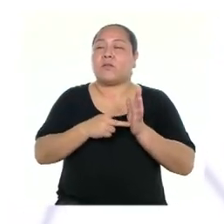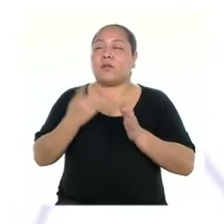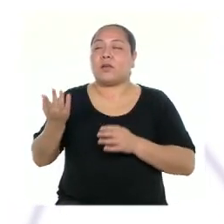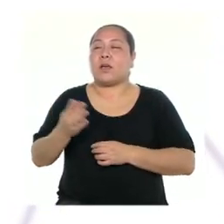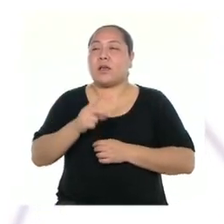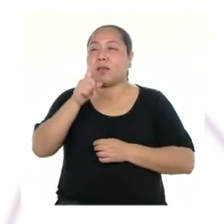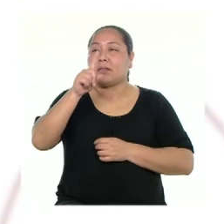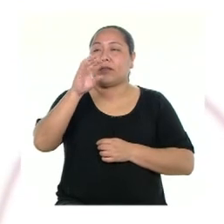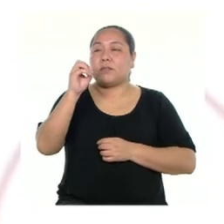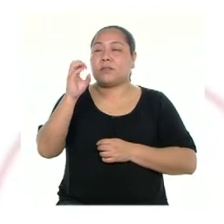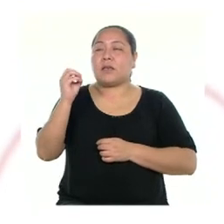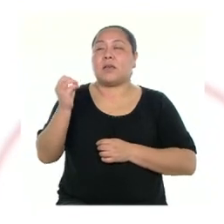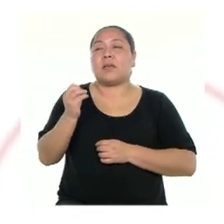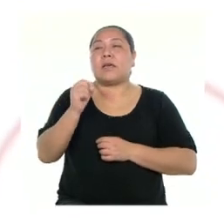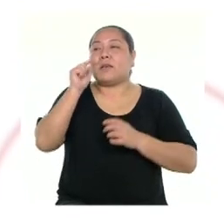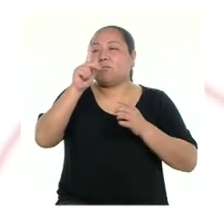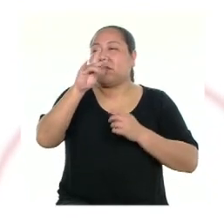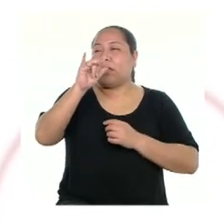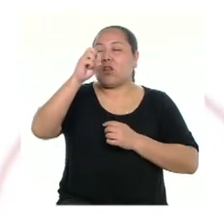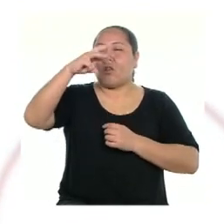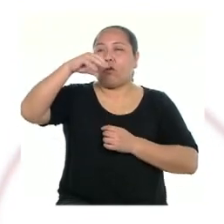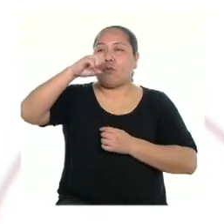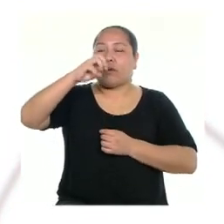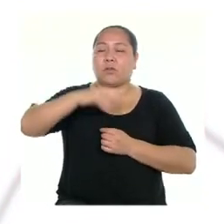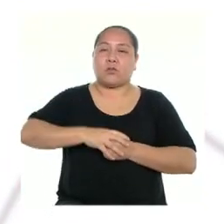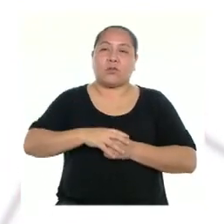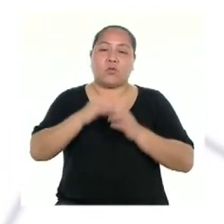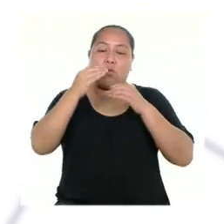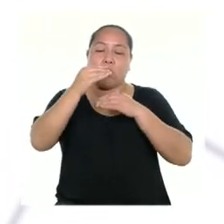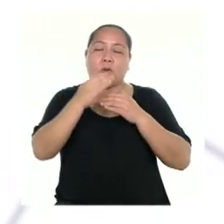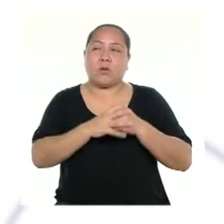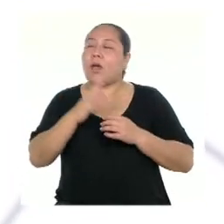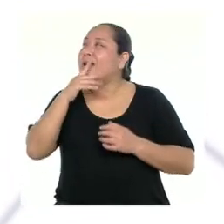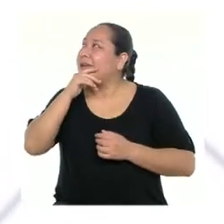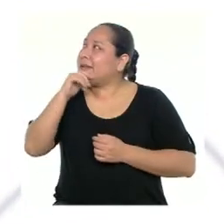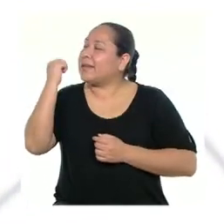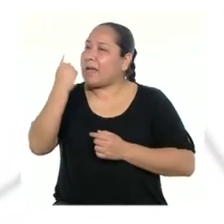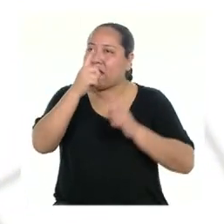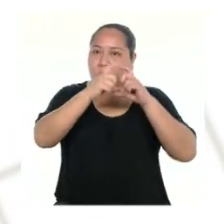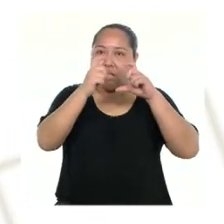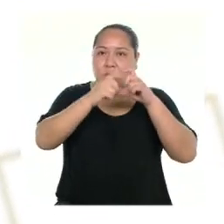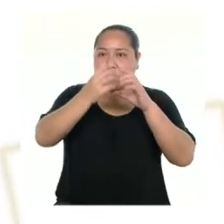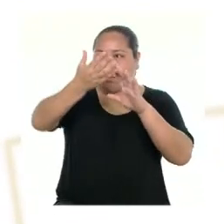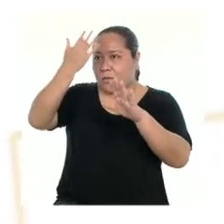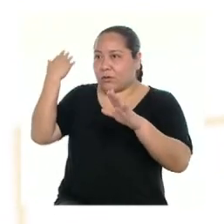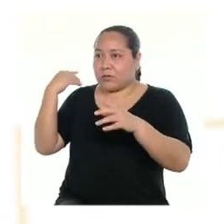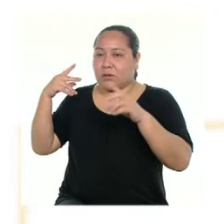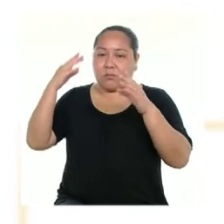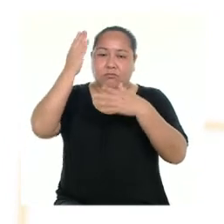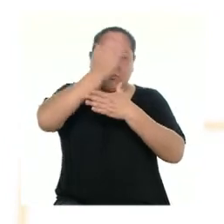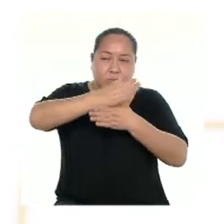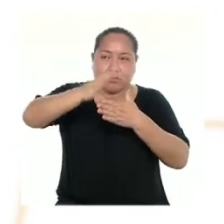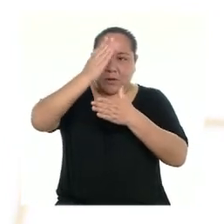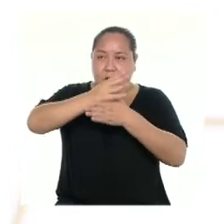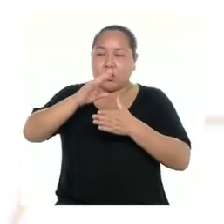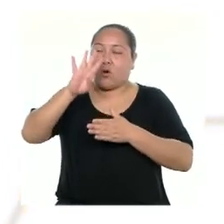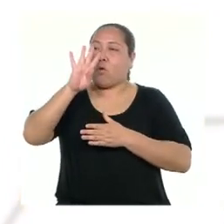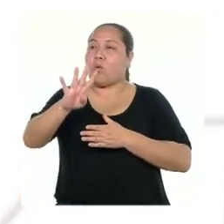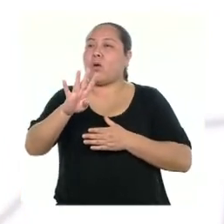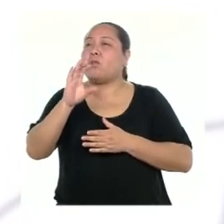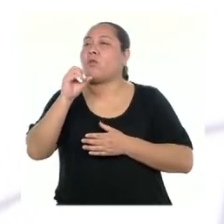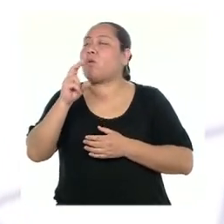kilómetros cuadrados. Ya. Cada cuadradito que teníamos en el caso anterior se ha dividido en 4 cuadraditos